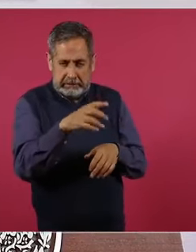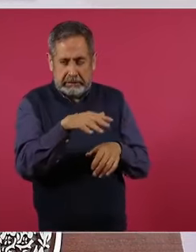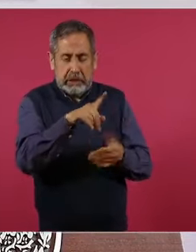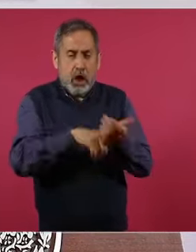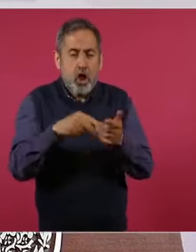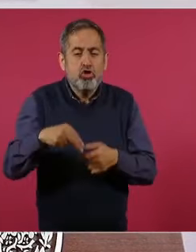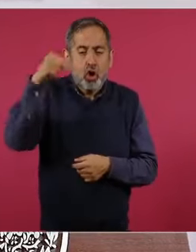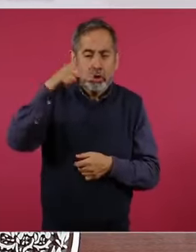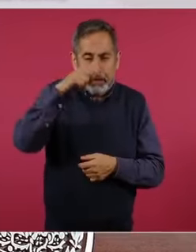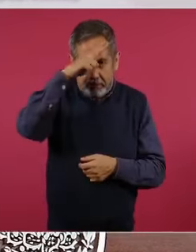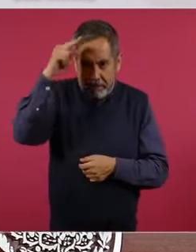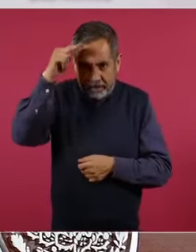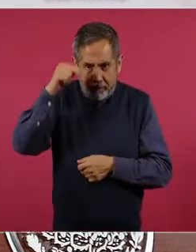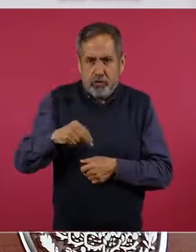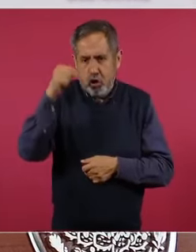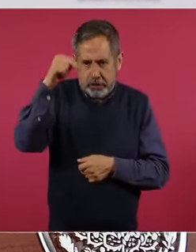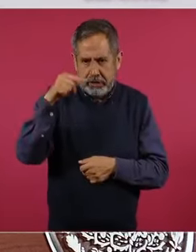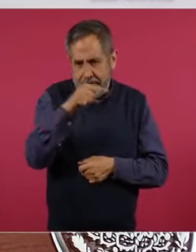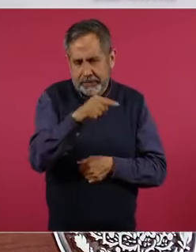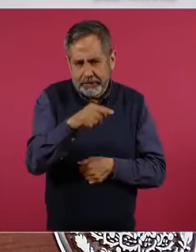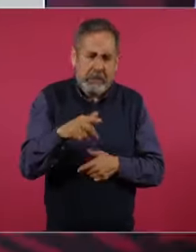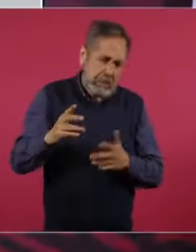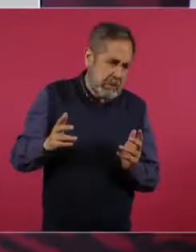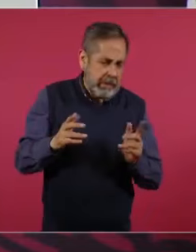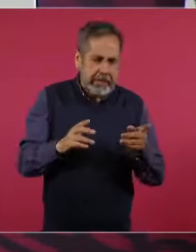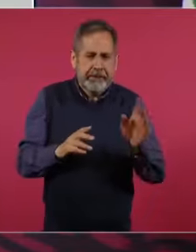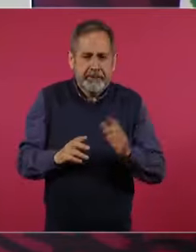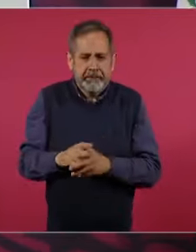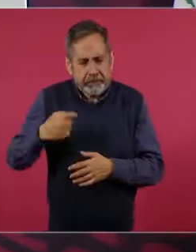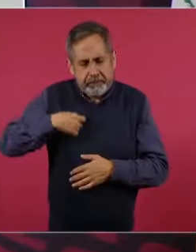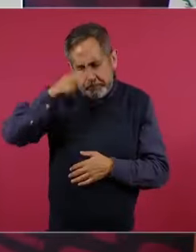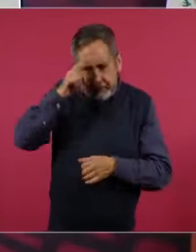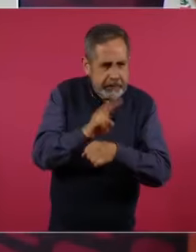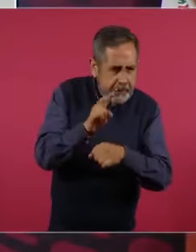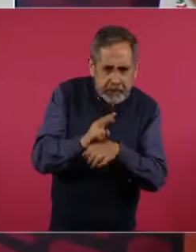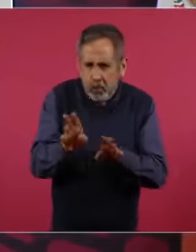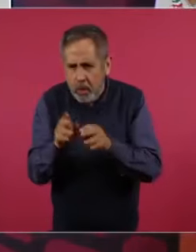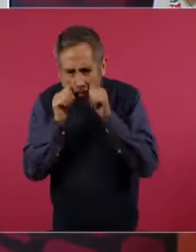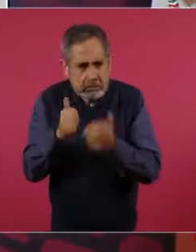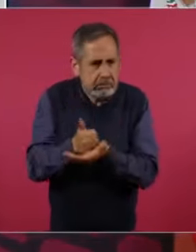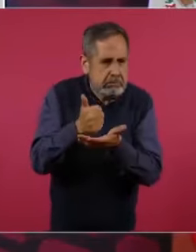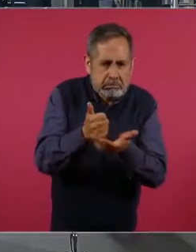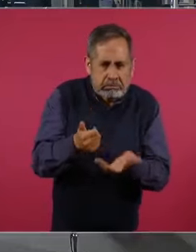del norte de Nayarit. Y estamos pendientes, atendiendo.